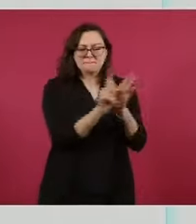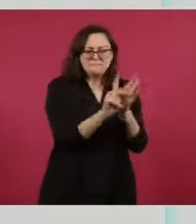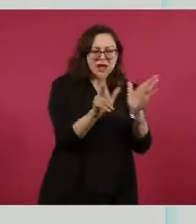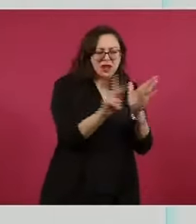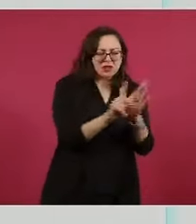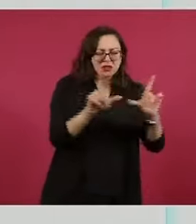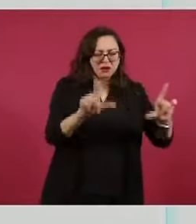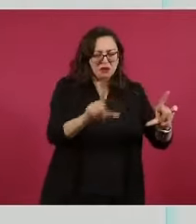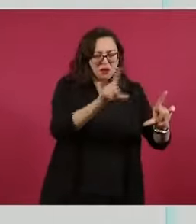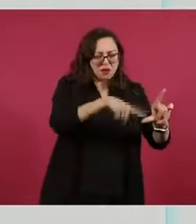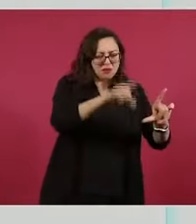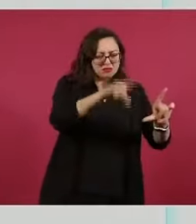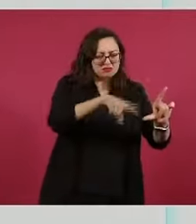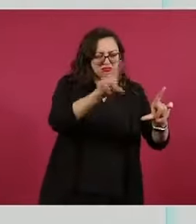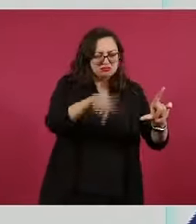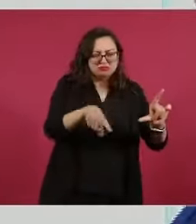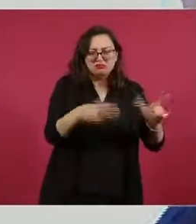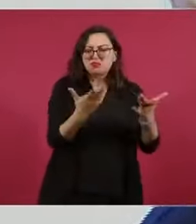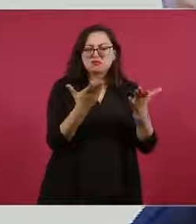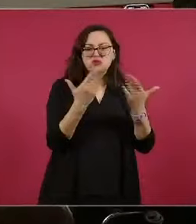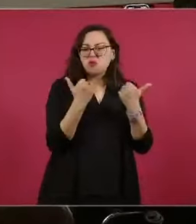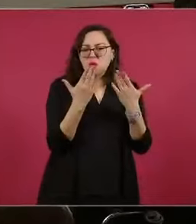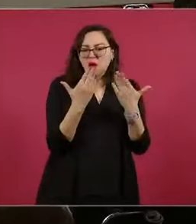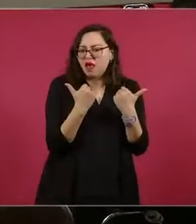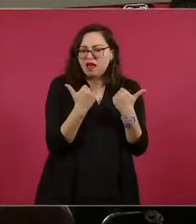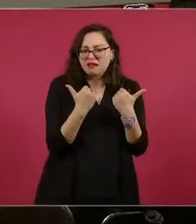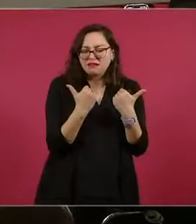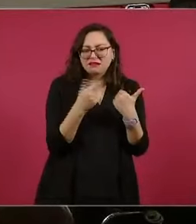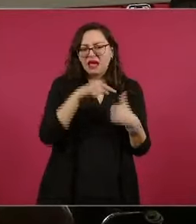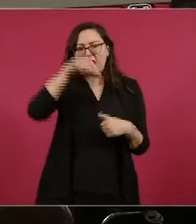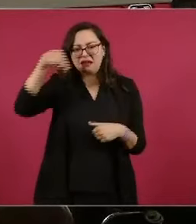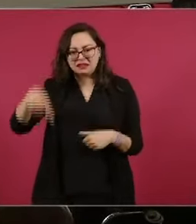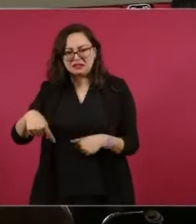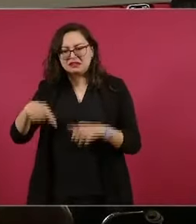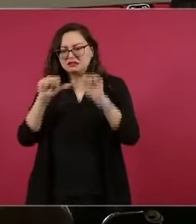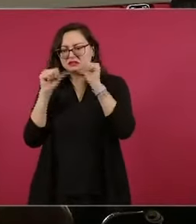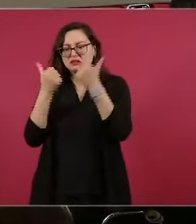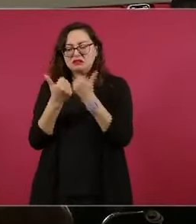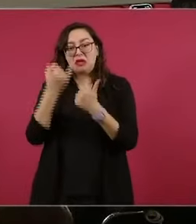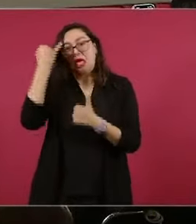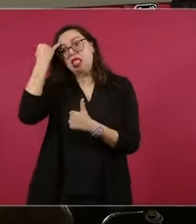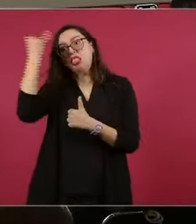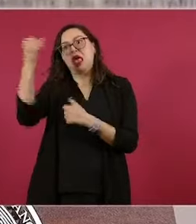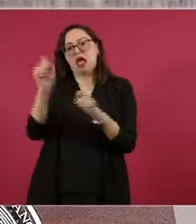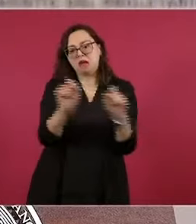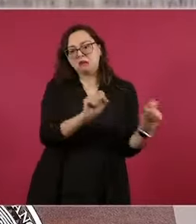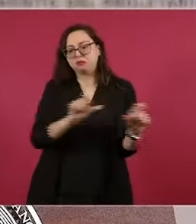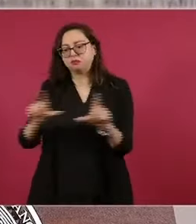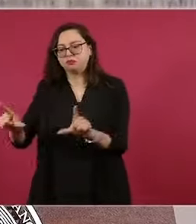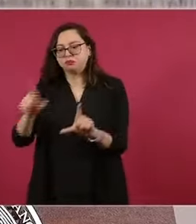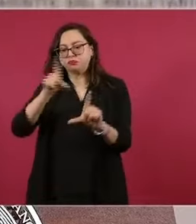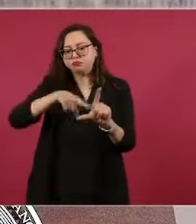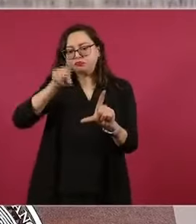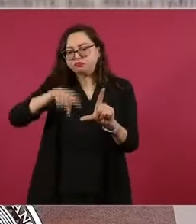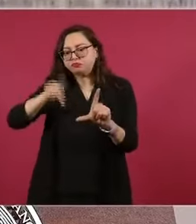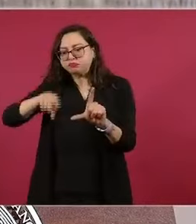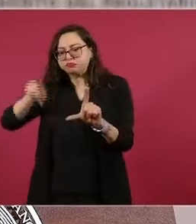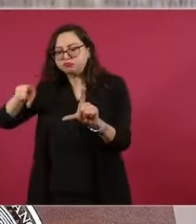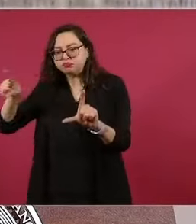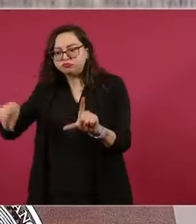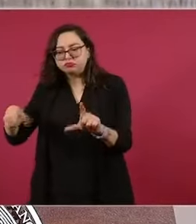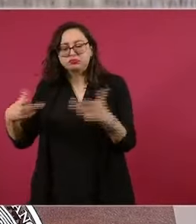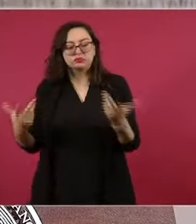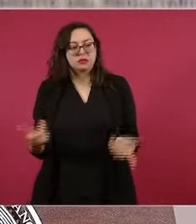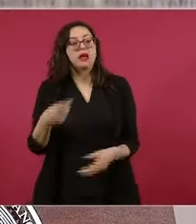se encuentra en el artículo, o sea, se la inventaron. Pero, y luego dicen que no es campaña y se hacen los